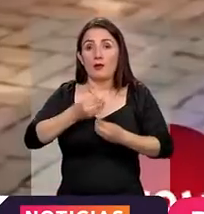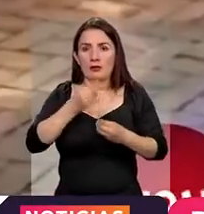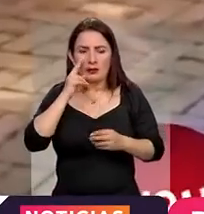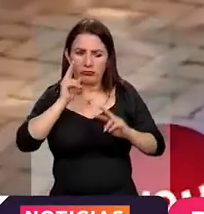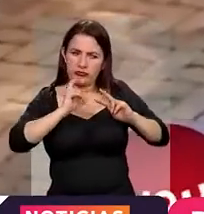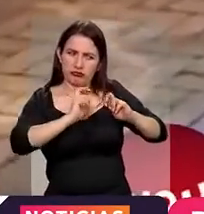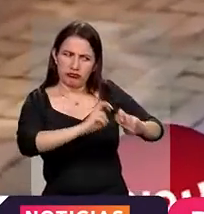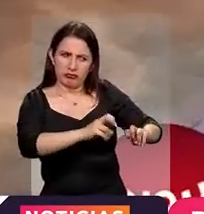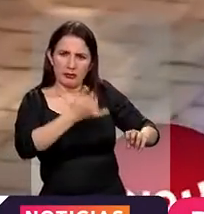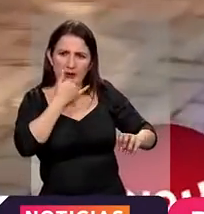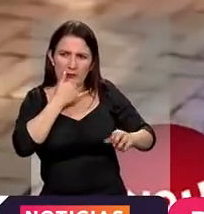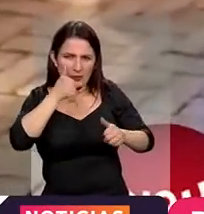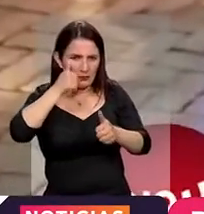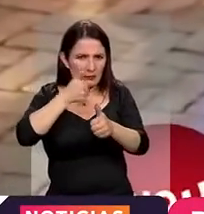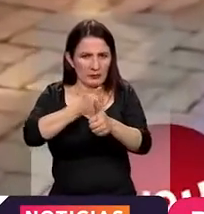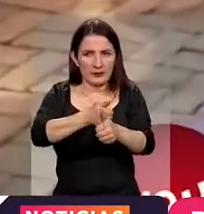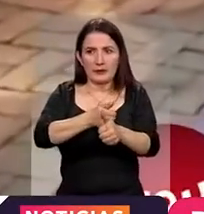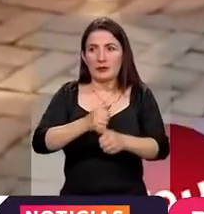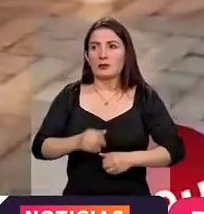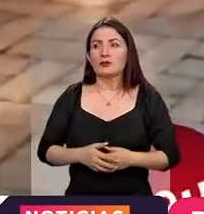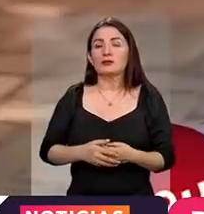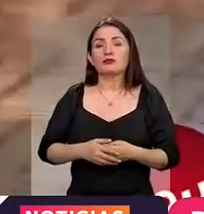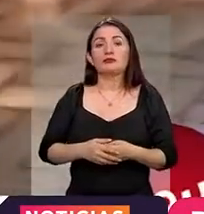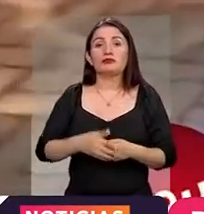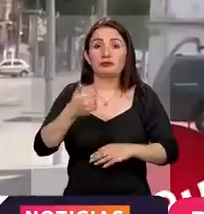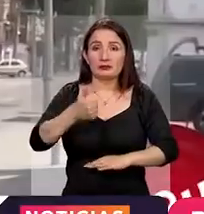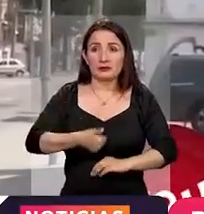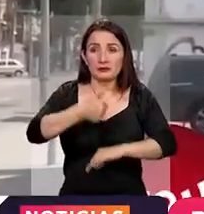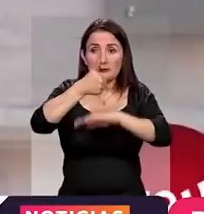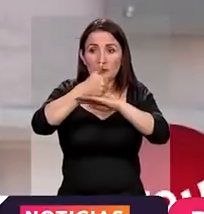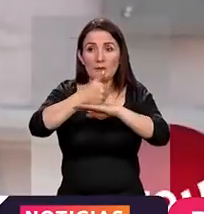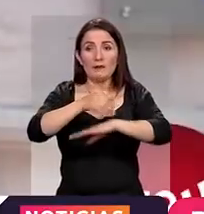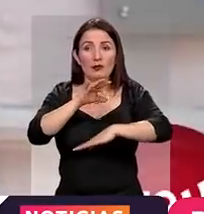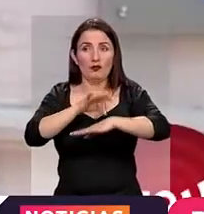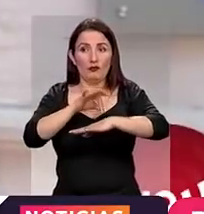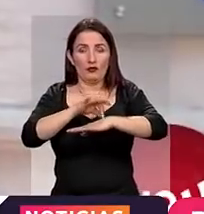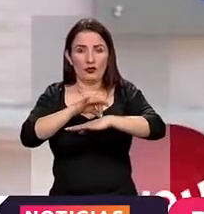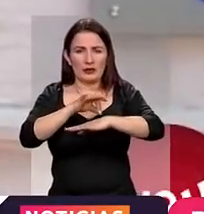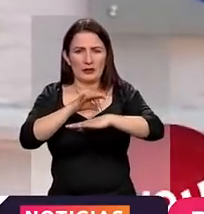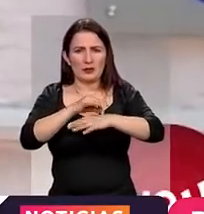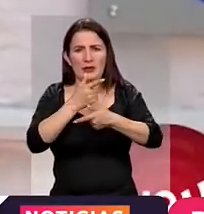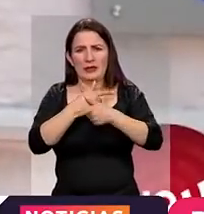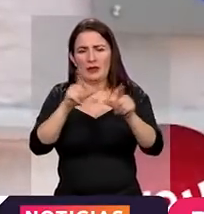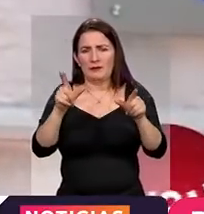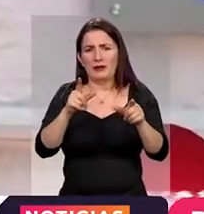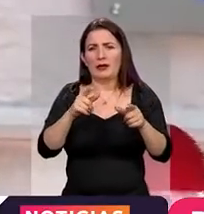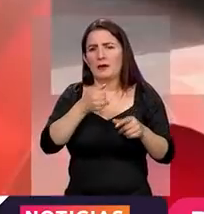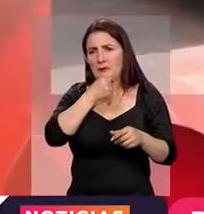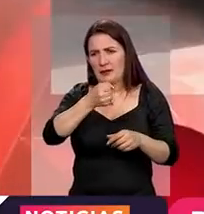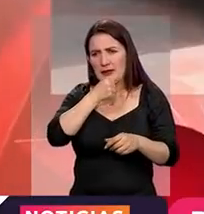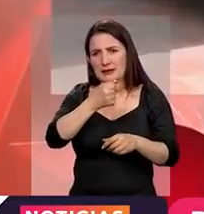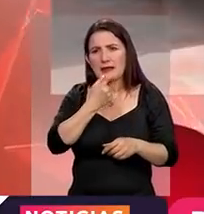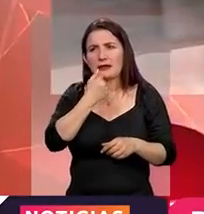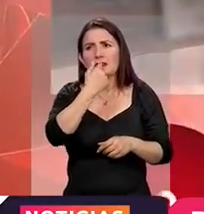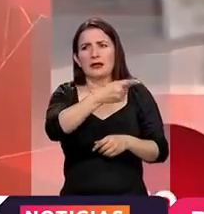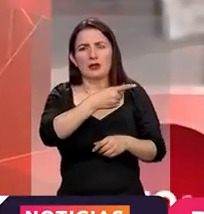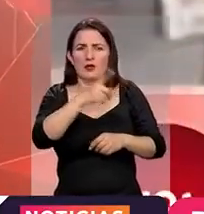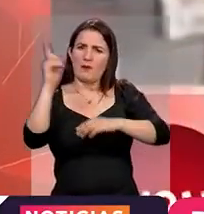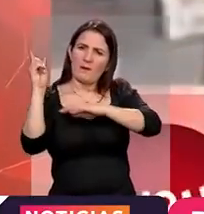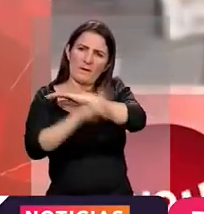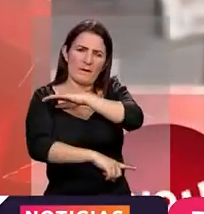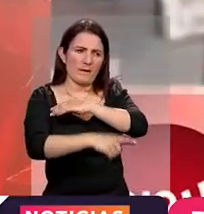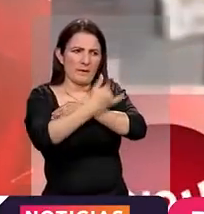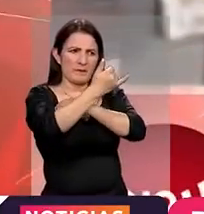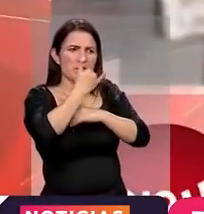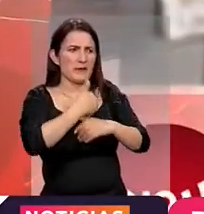autoridades siguen adelante con la investigación. El director de la Fundación para la Libertad de Prensa, FLIP, Jonathan Bock, condenó y rechazó